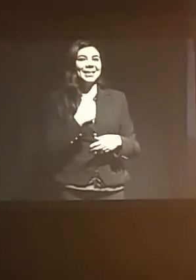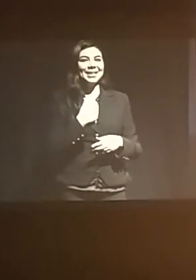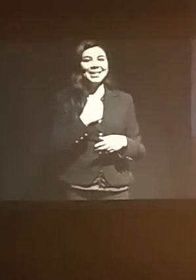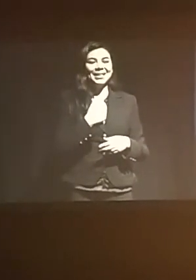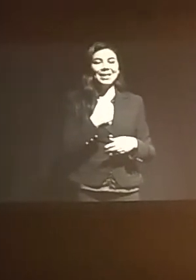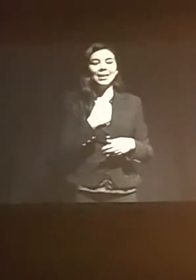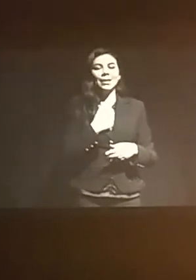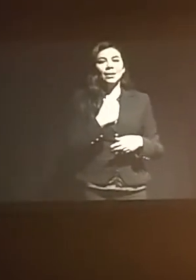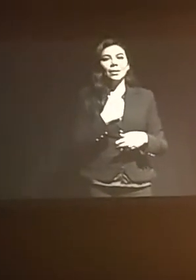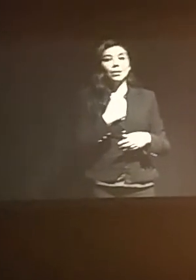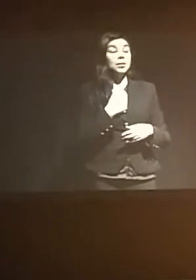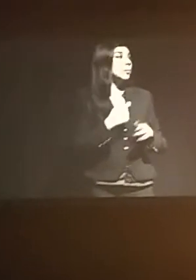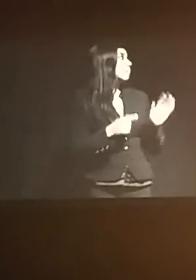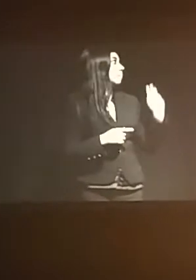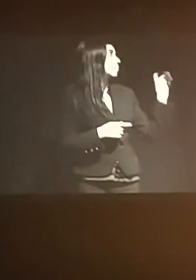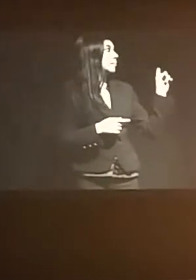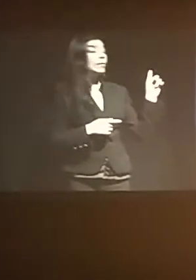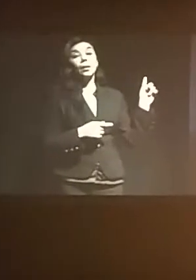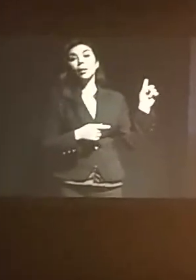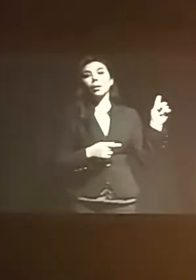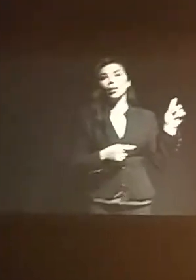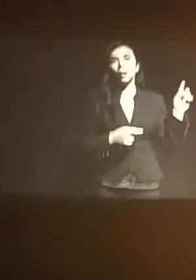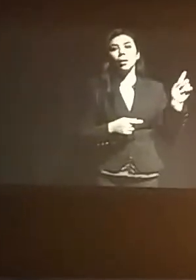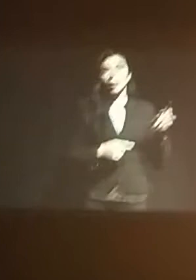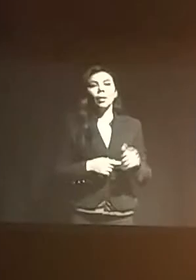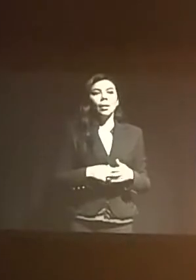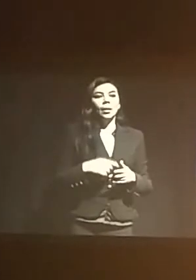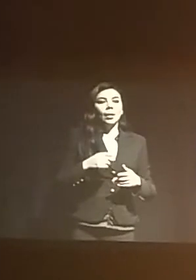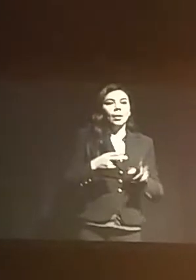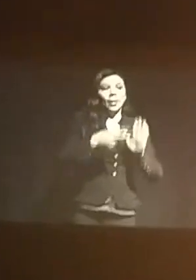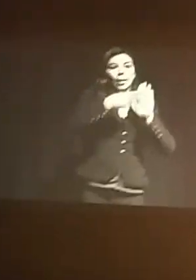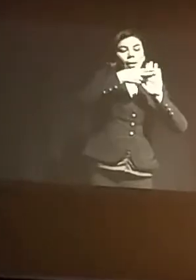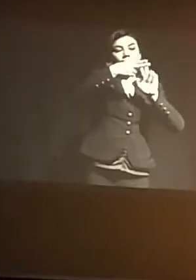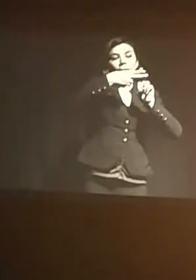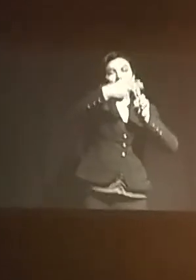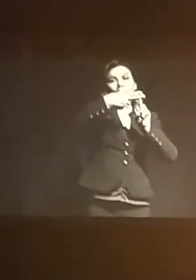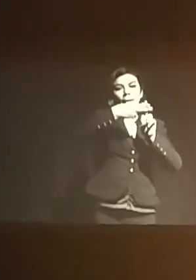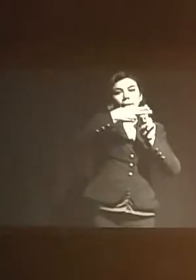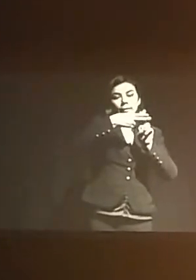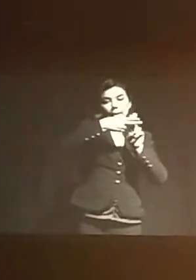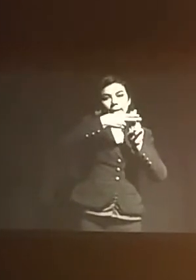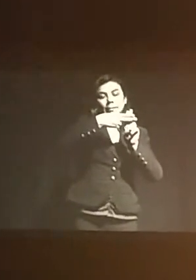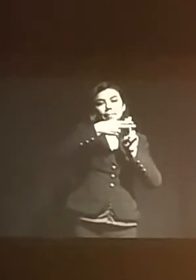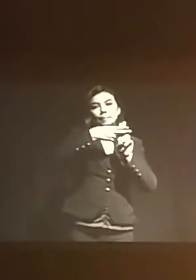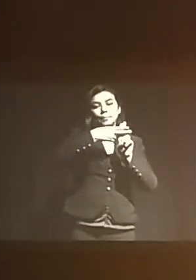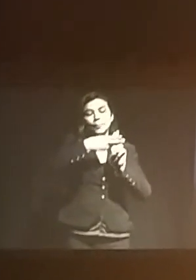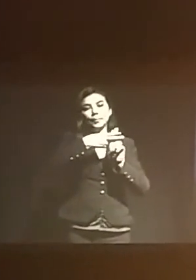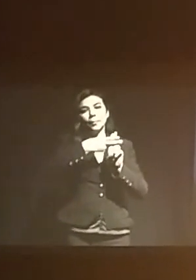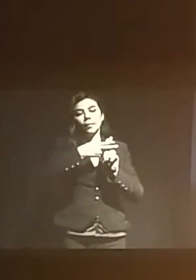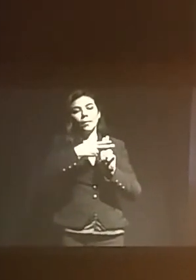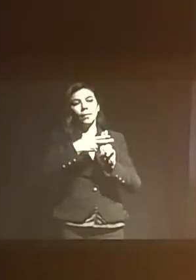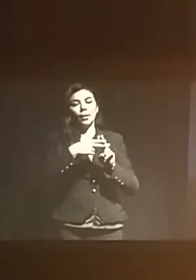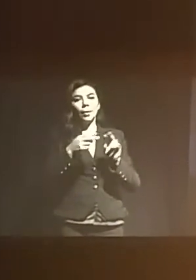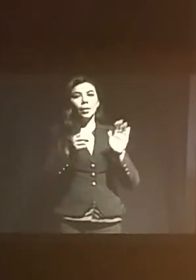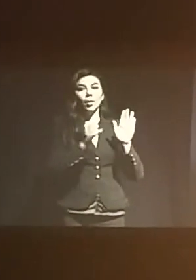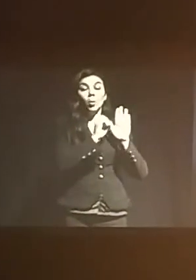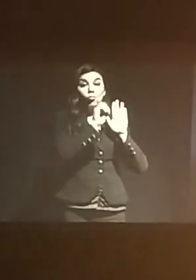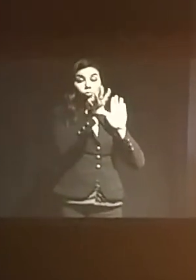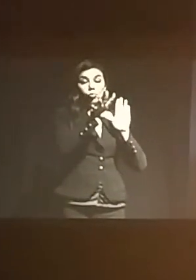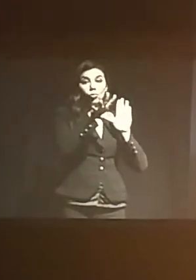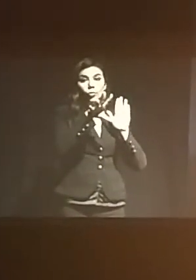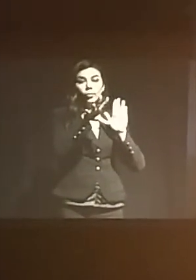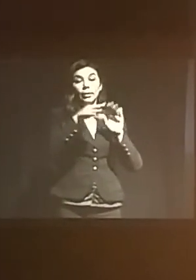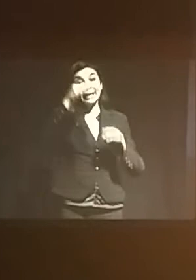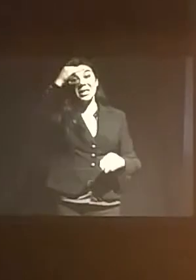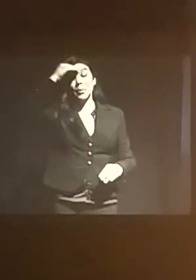Este es el hashtag puesto para la jornada bienal. Esperemos que se contagie. Tenemos proyectado sacar de esta